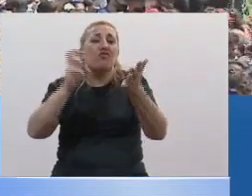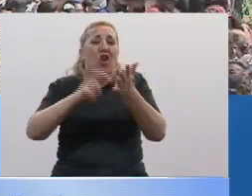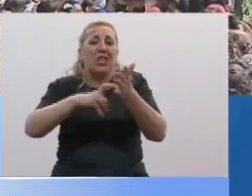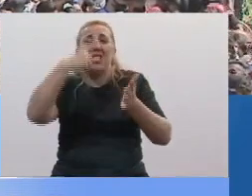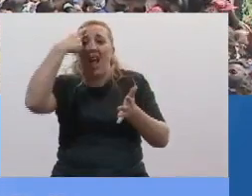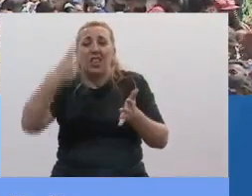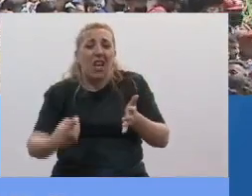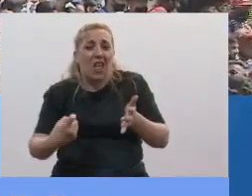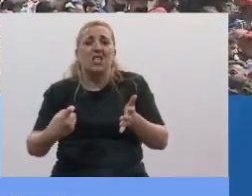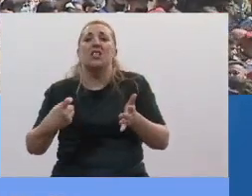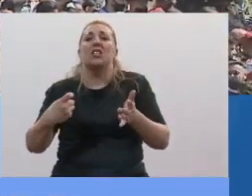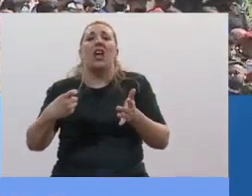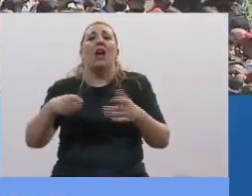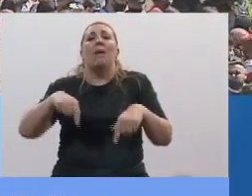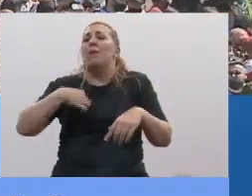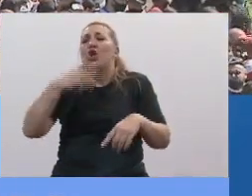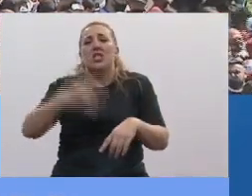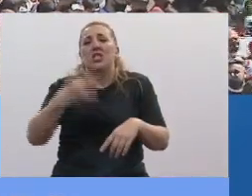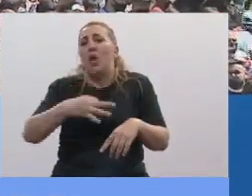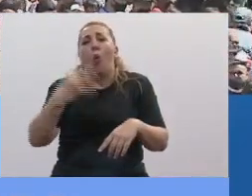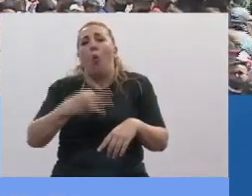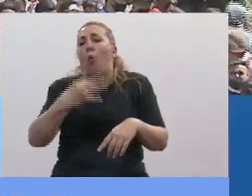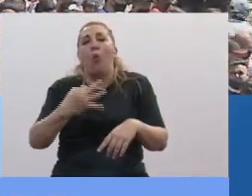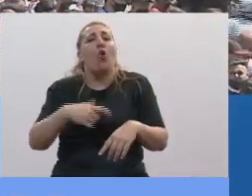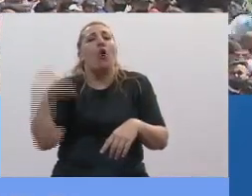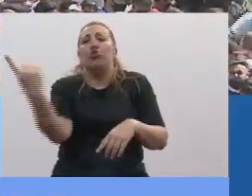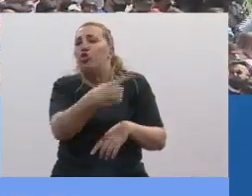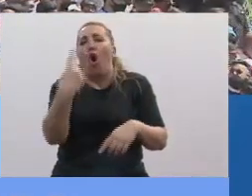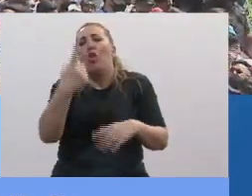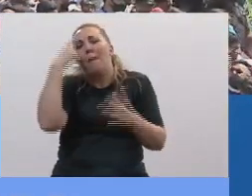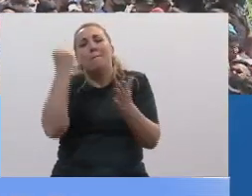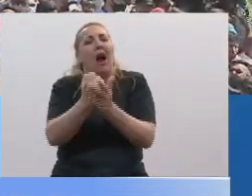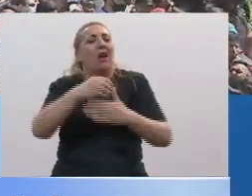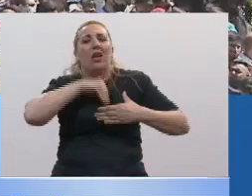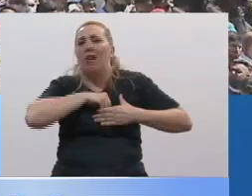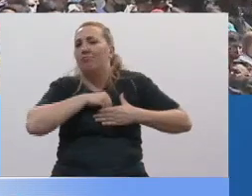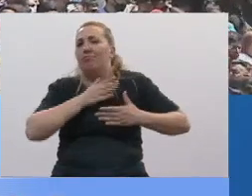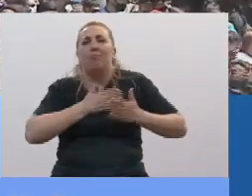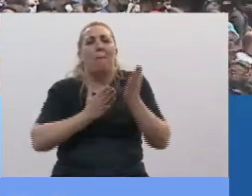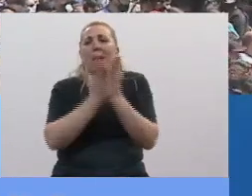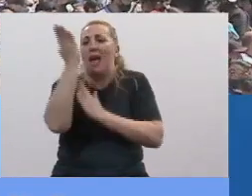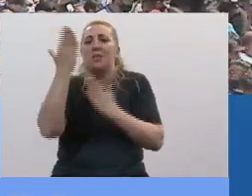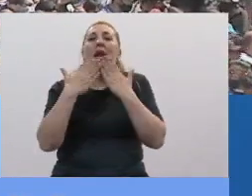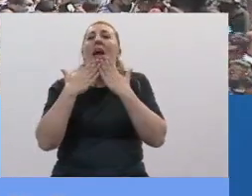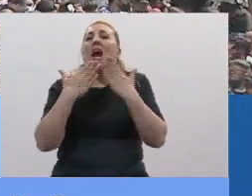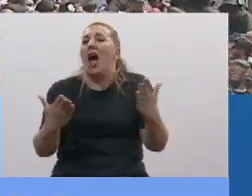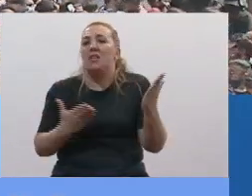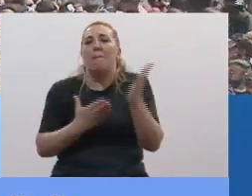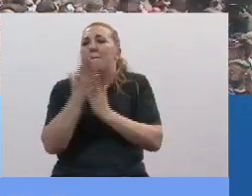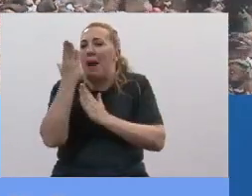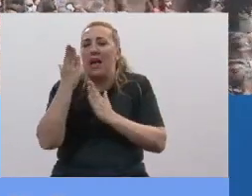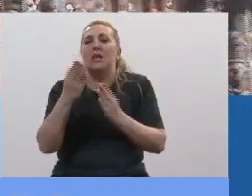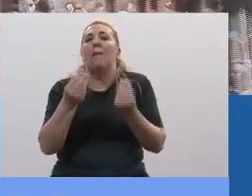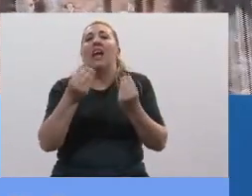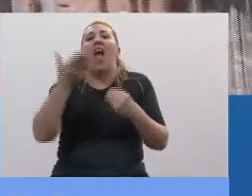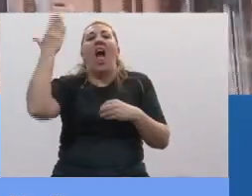triste noticia, pero que estoy segura que va a vivir por siempre en sus corazones con un agradecimiento eterno a lo